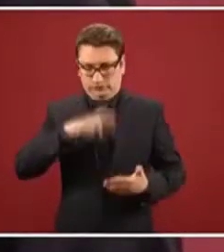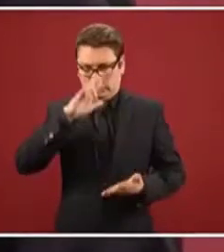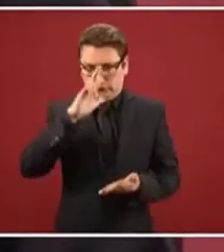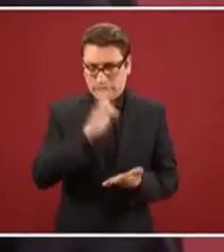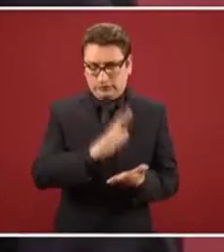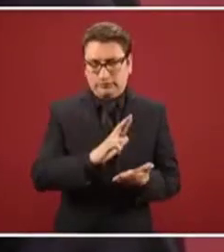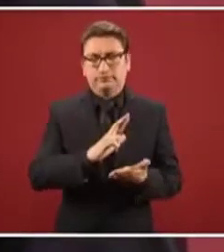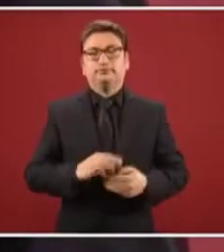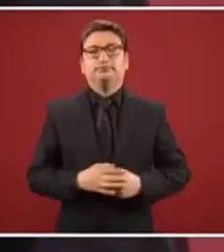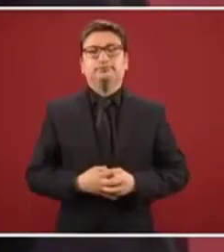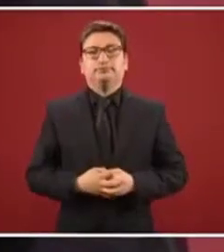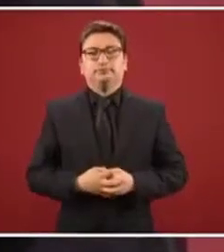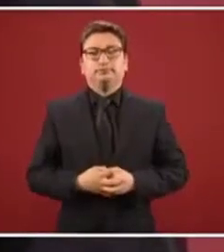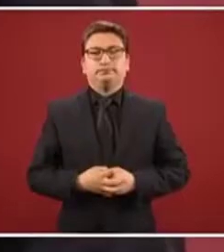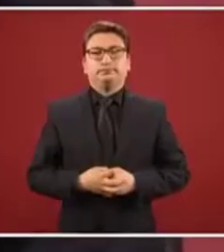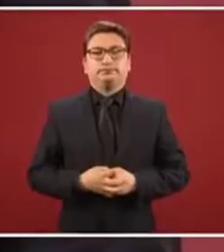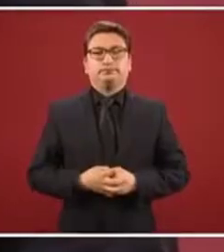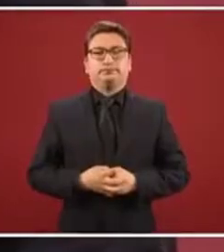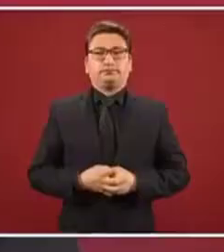y